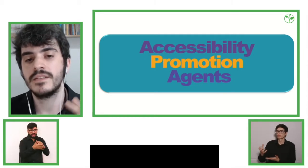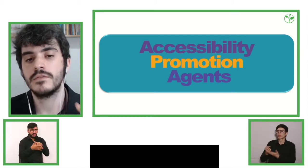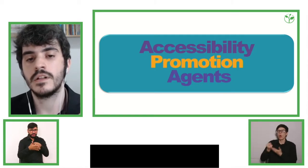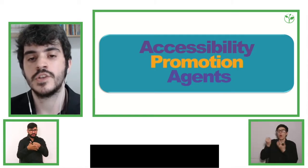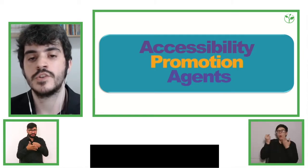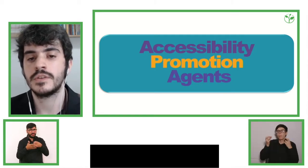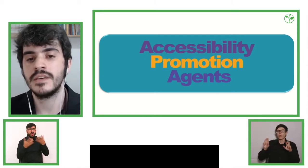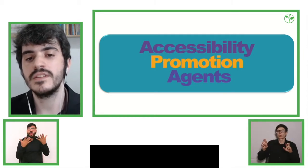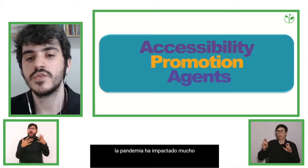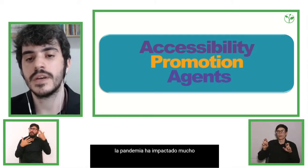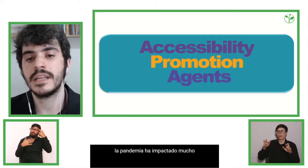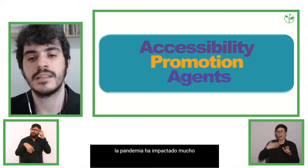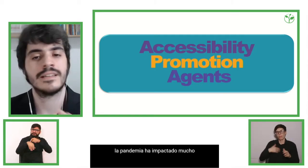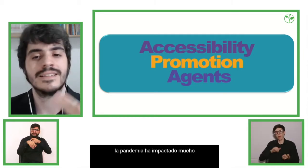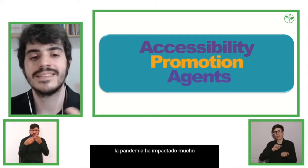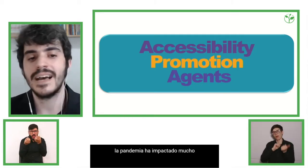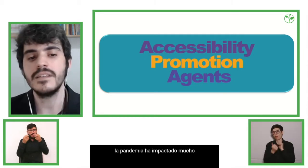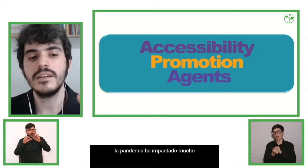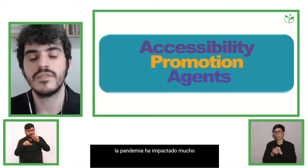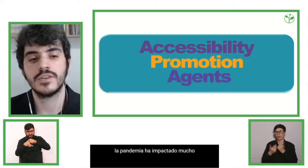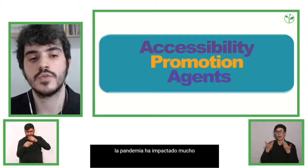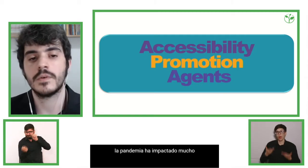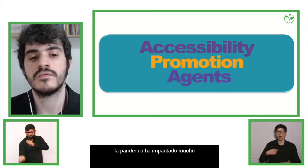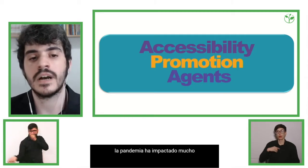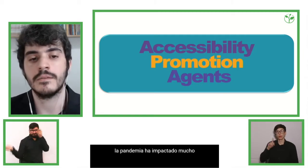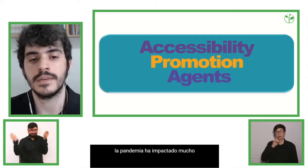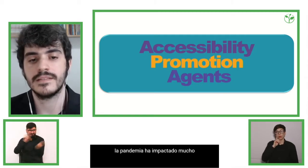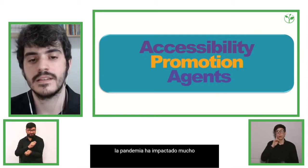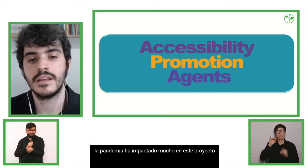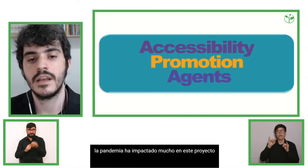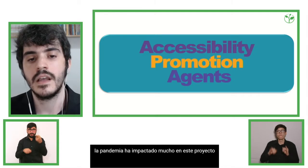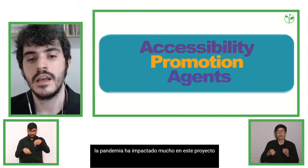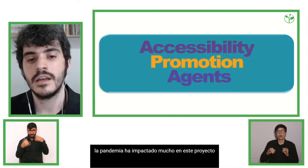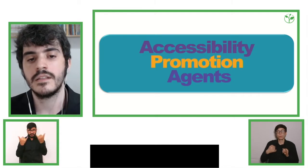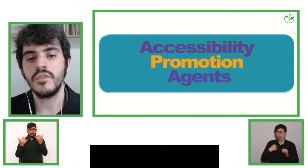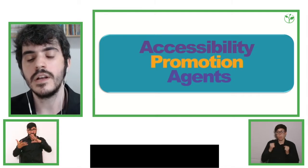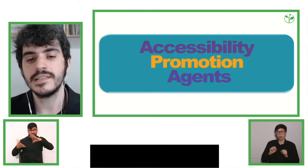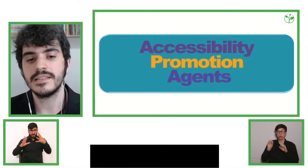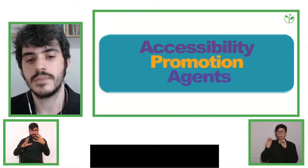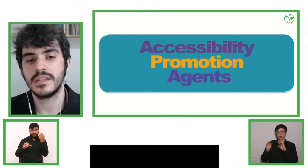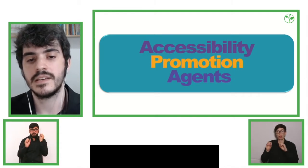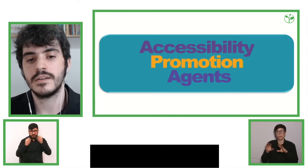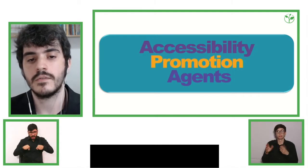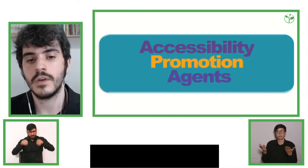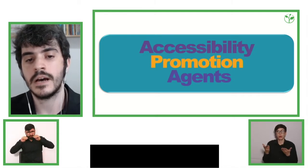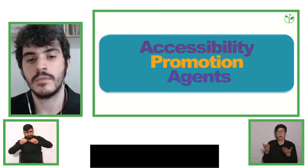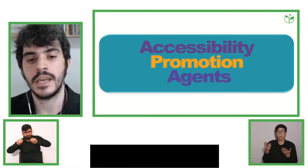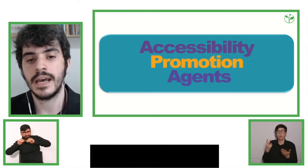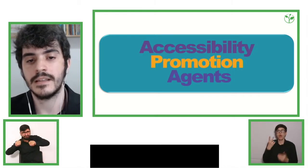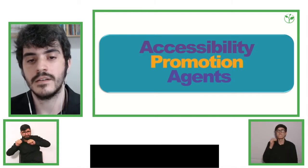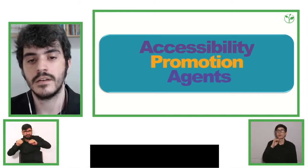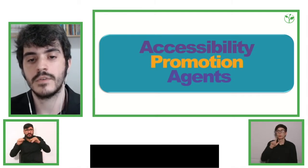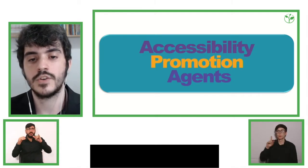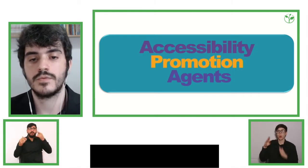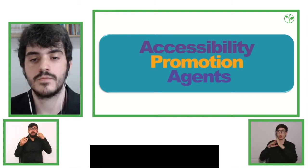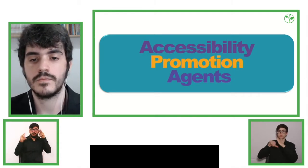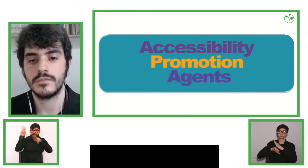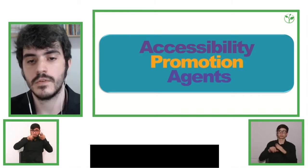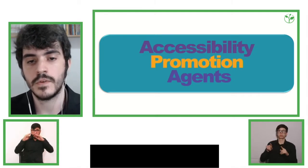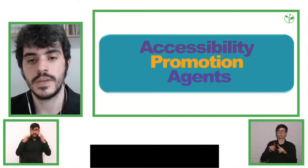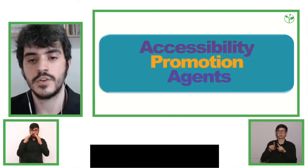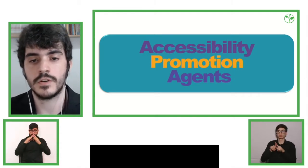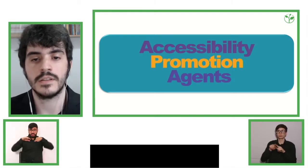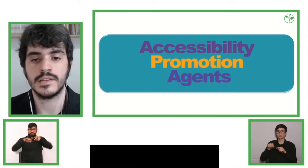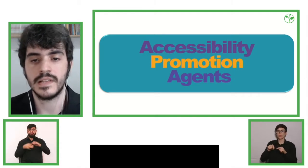Ahora tenemos una metodología que podemos dar la capacitación en un ambiente virtual y la